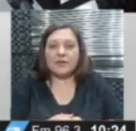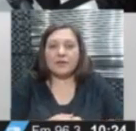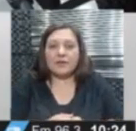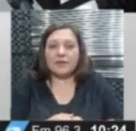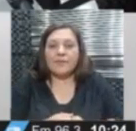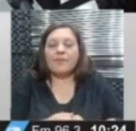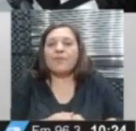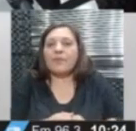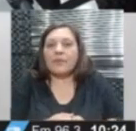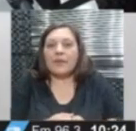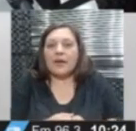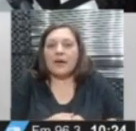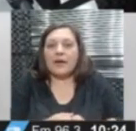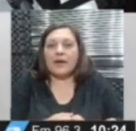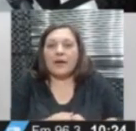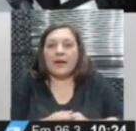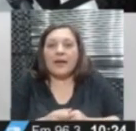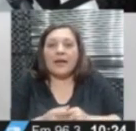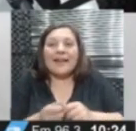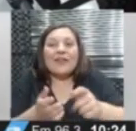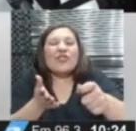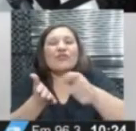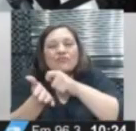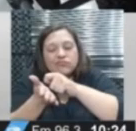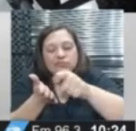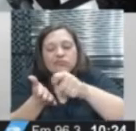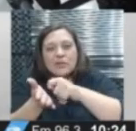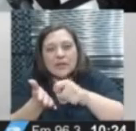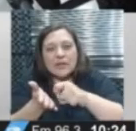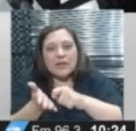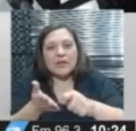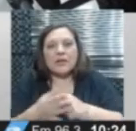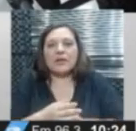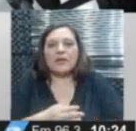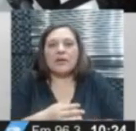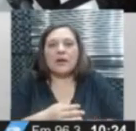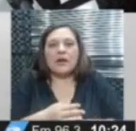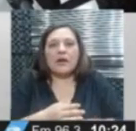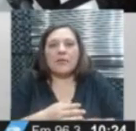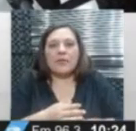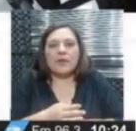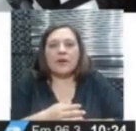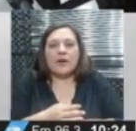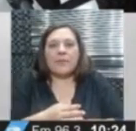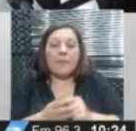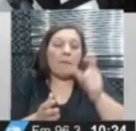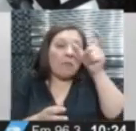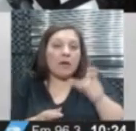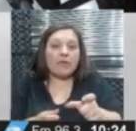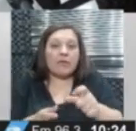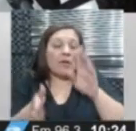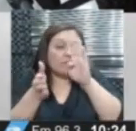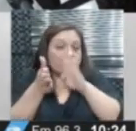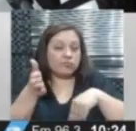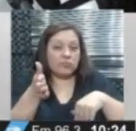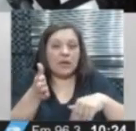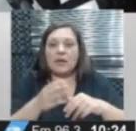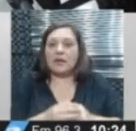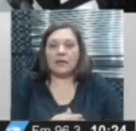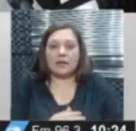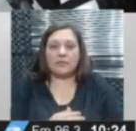indígenas siempre la han escrito los o sea el eurocentrismo el blanco nuestra historia es